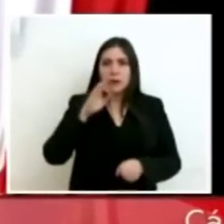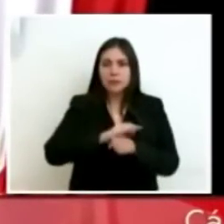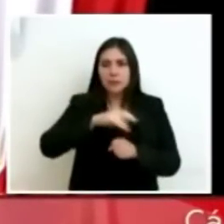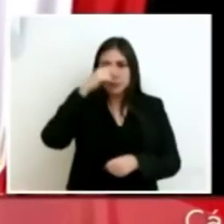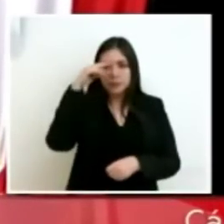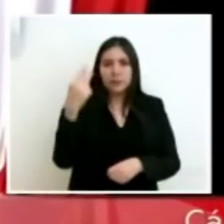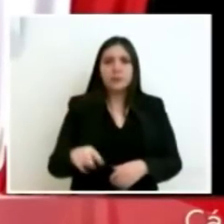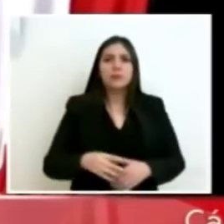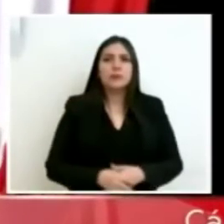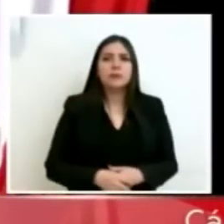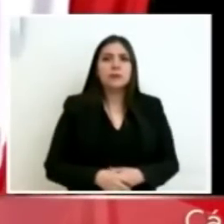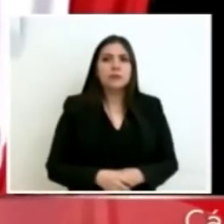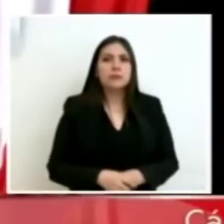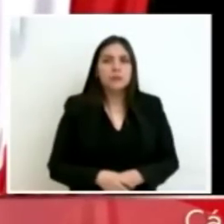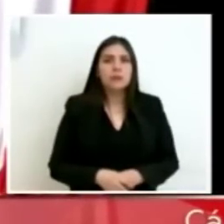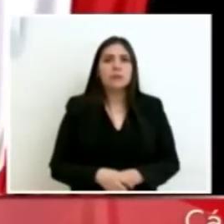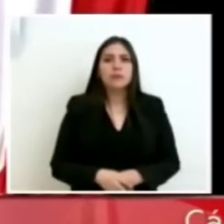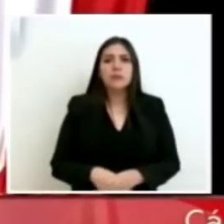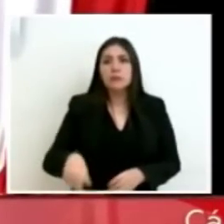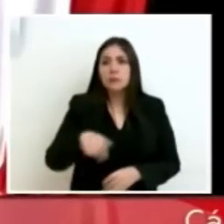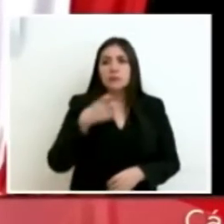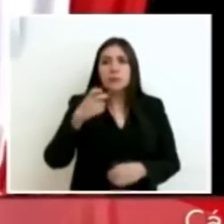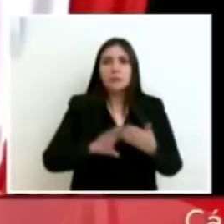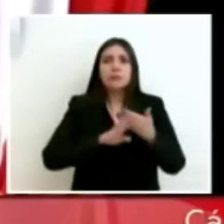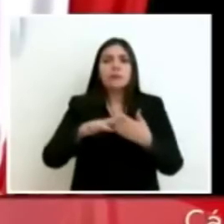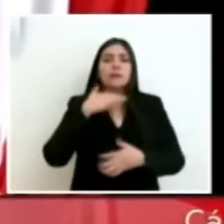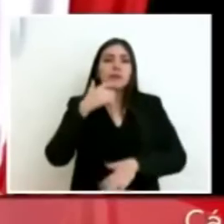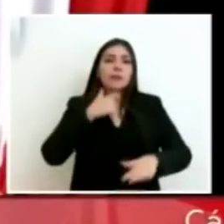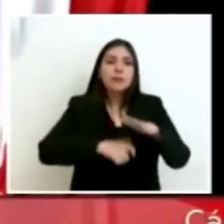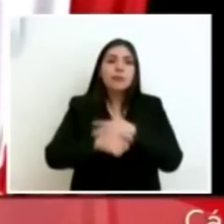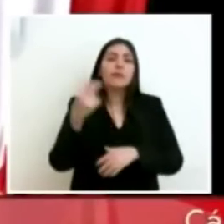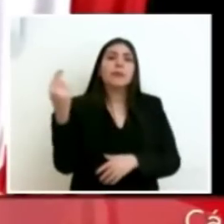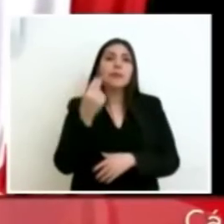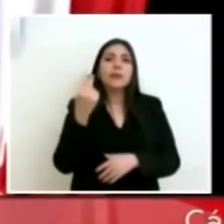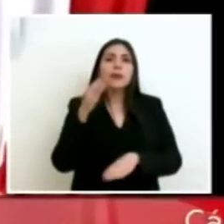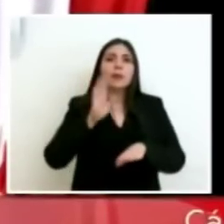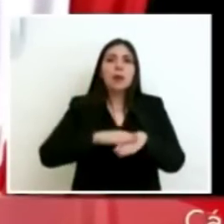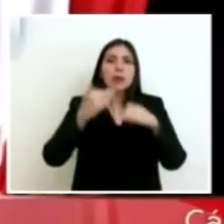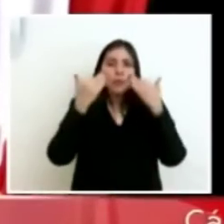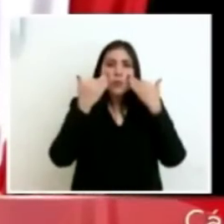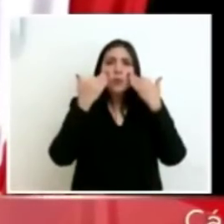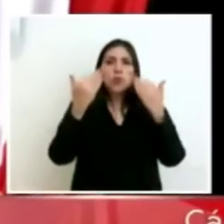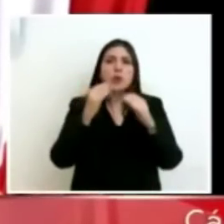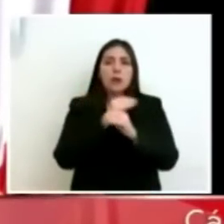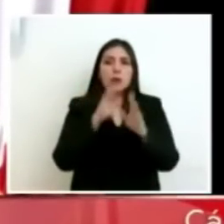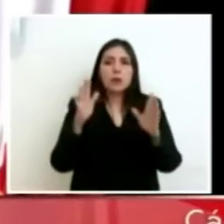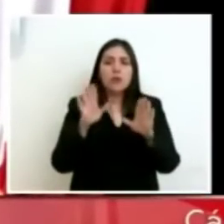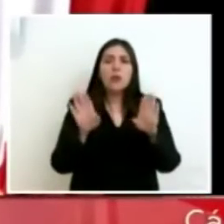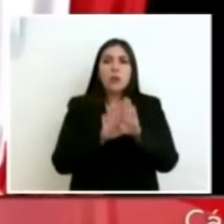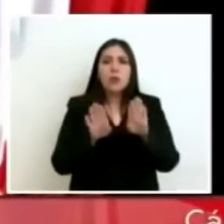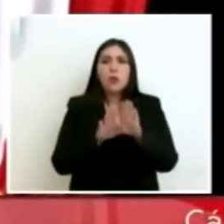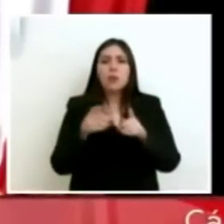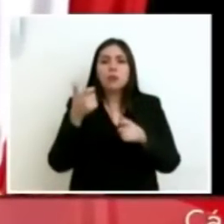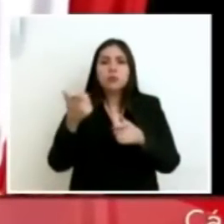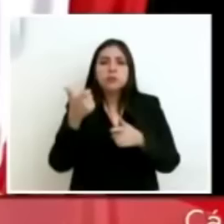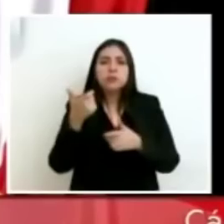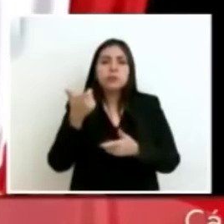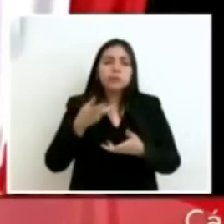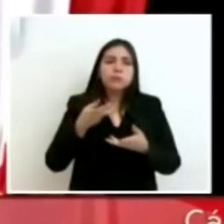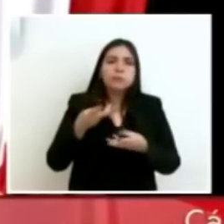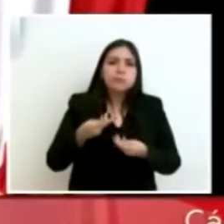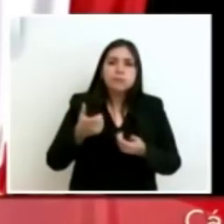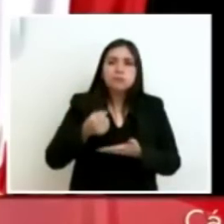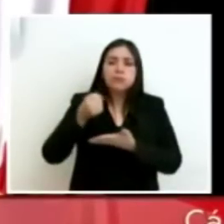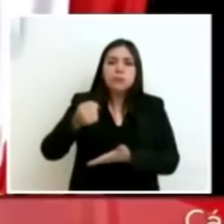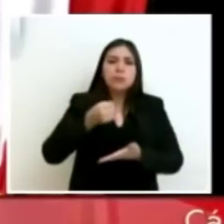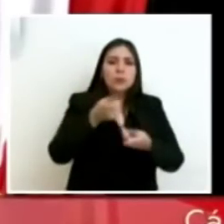pueblo. Esto nos lleva a combatir la corrupción. Debemos hacer más transparente y auditable el manejo de los recursos, promoviendo